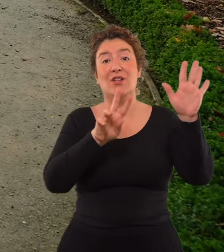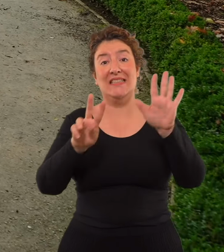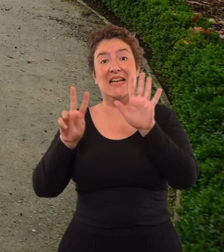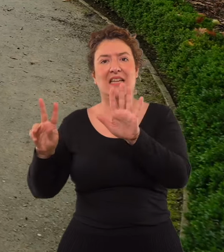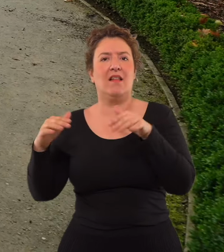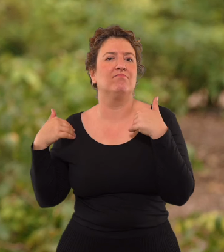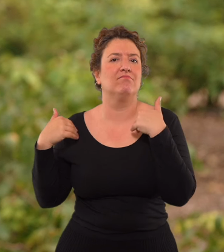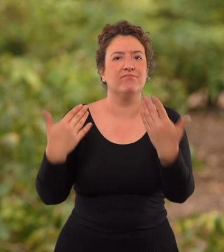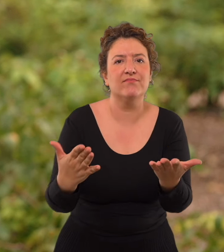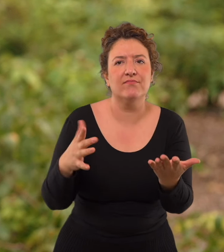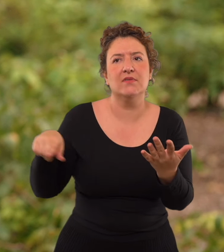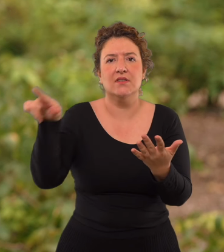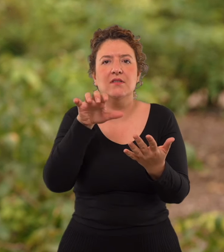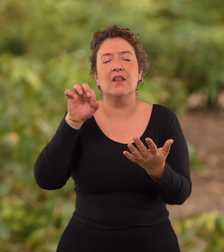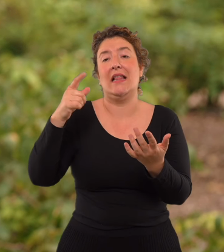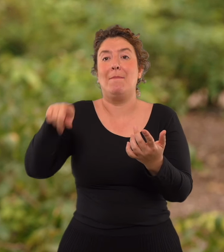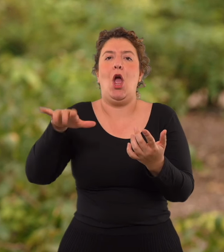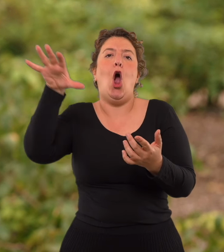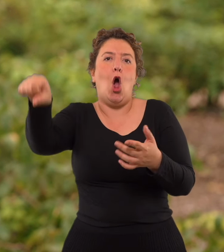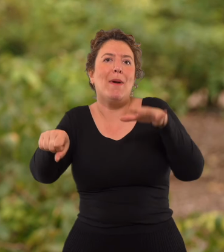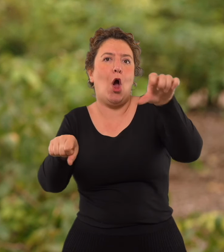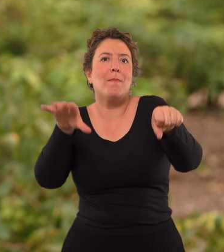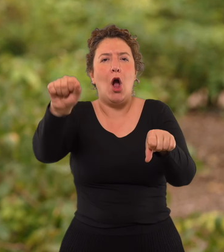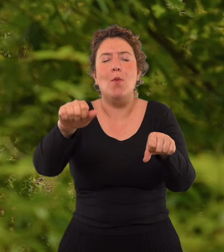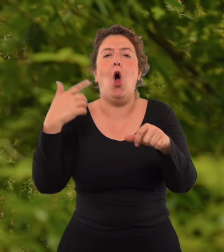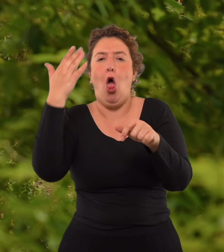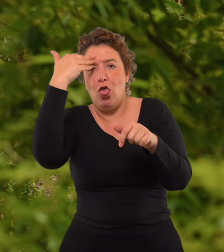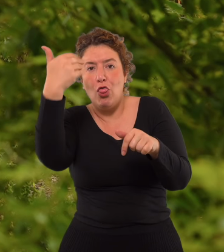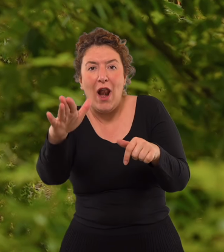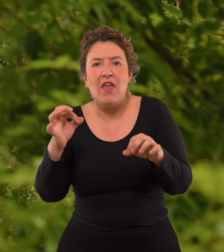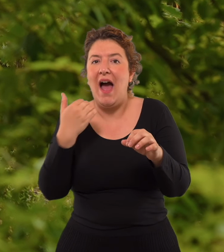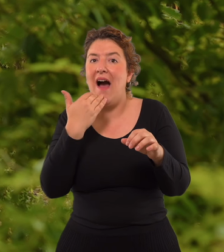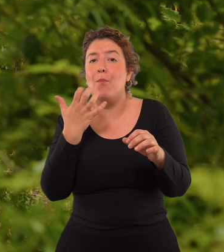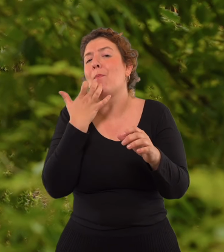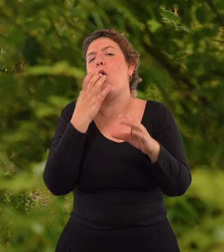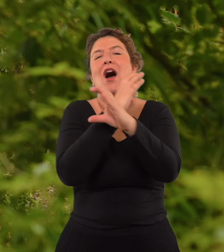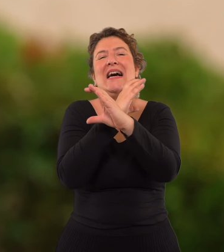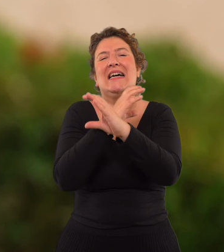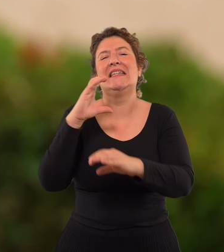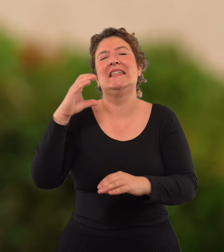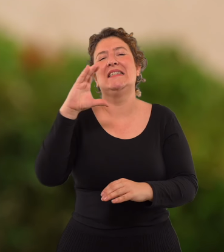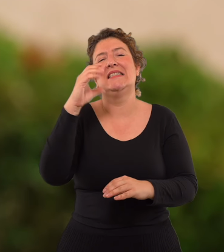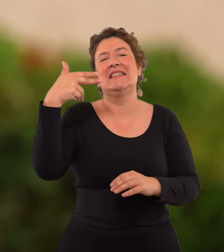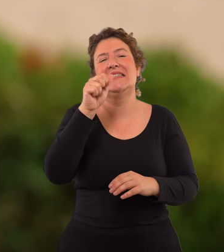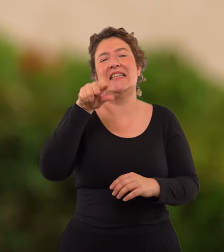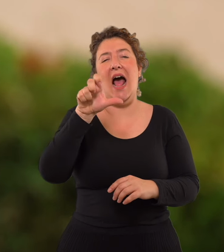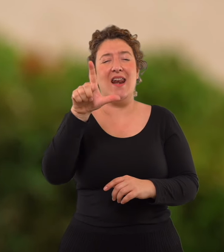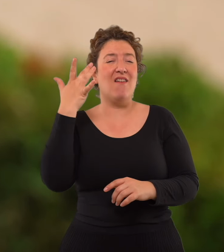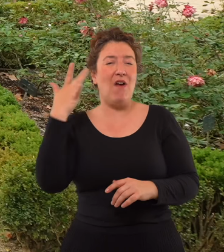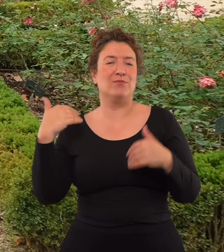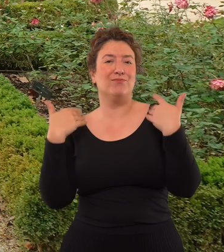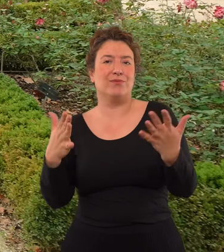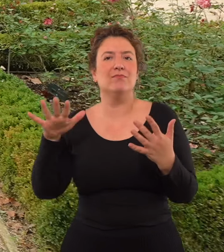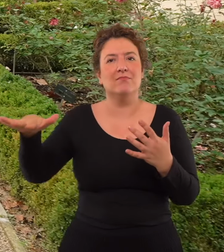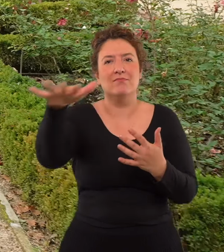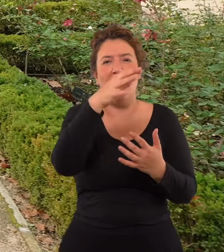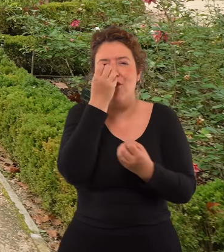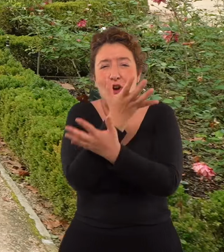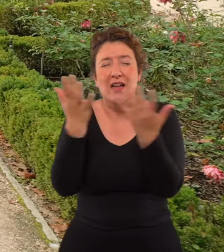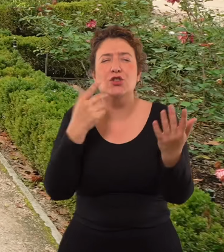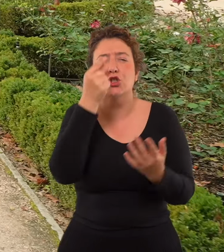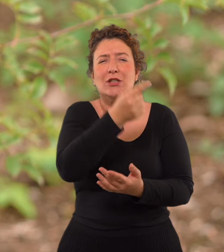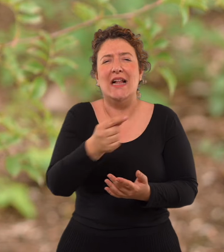1977, la cual ha ido creciendo con diferentes adquisiciones y donaciones, como las hechas por Chanel. Actualmente consta de más